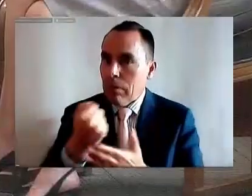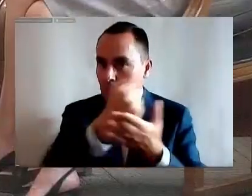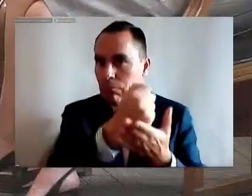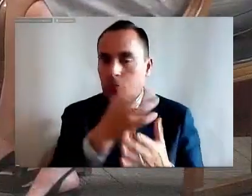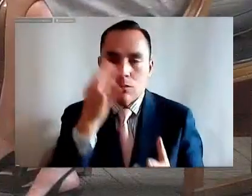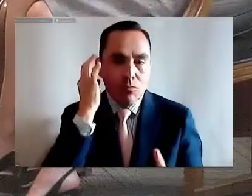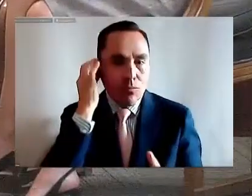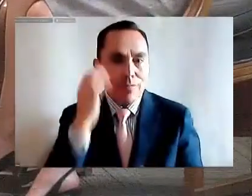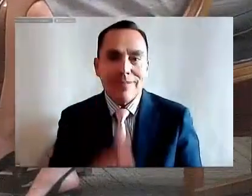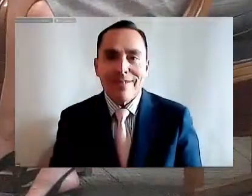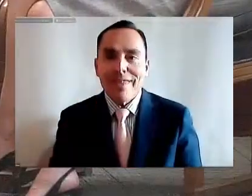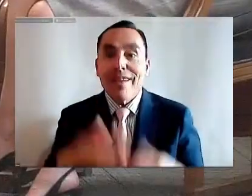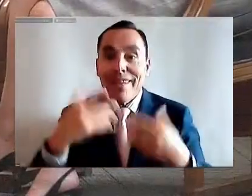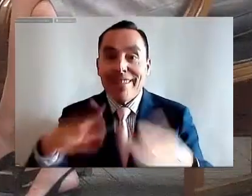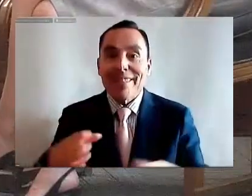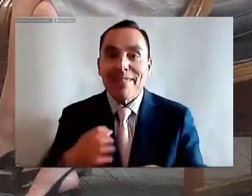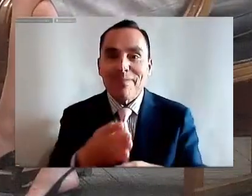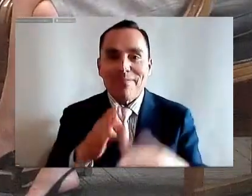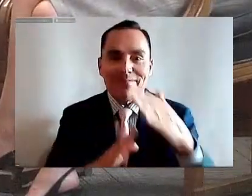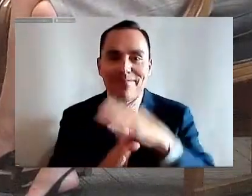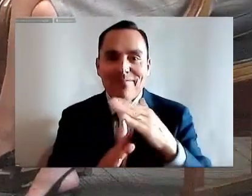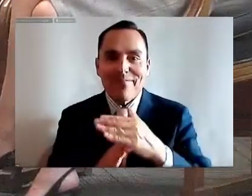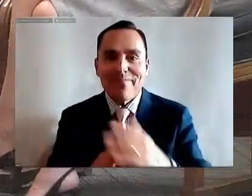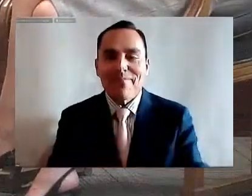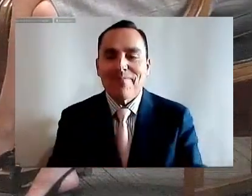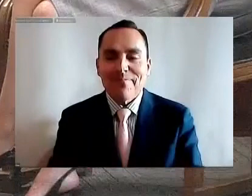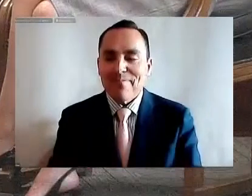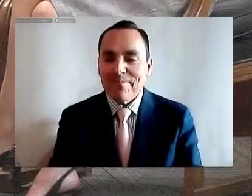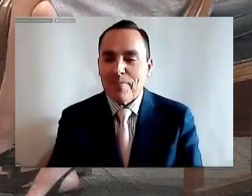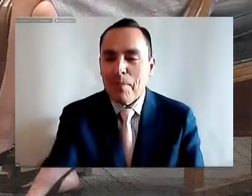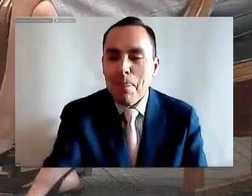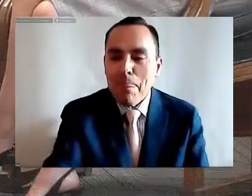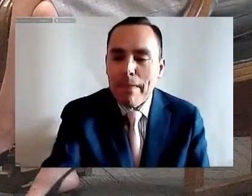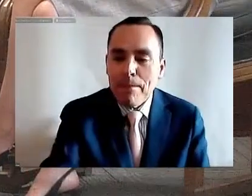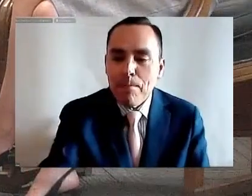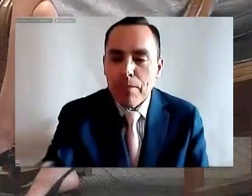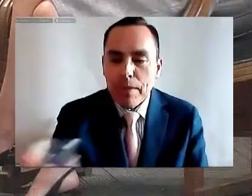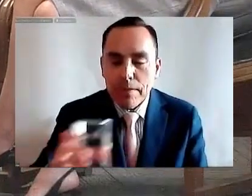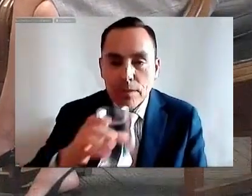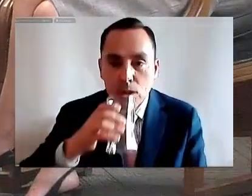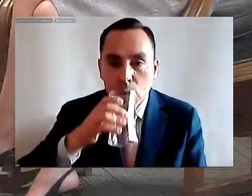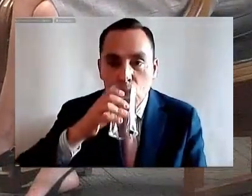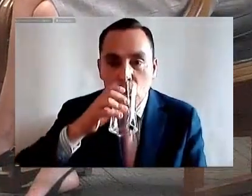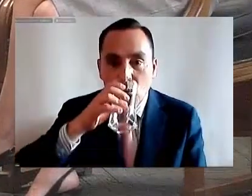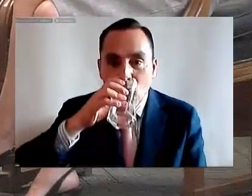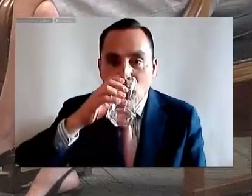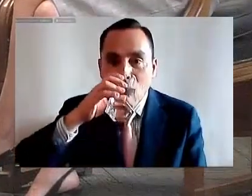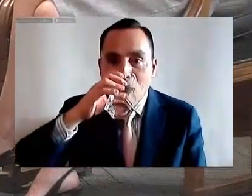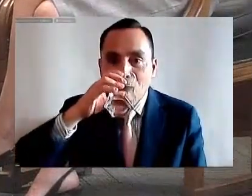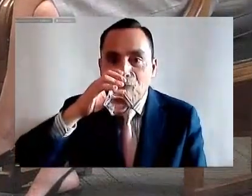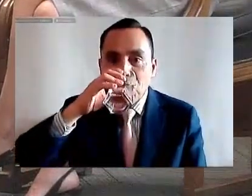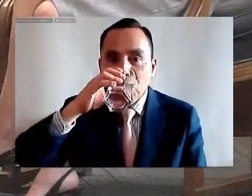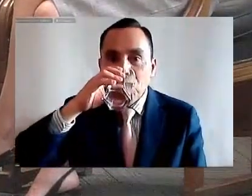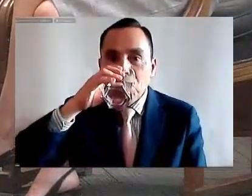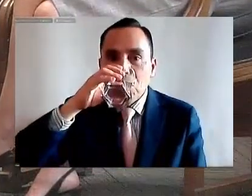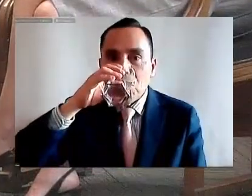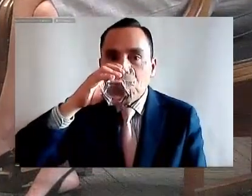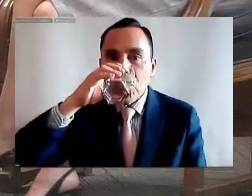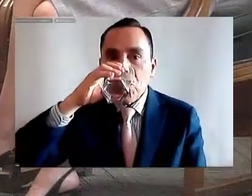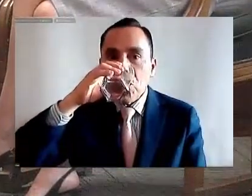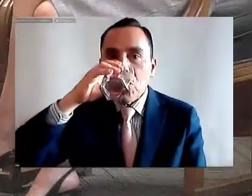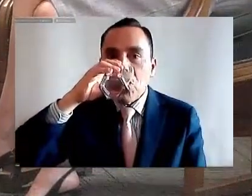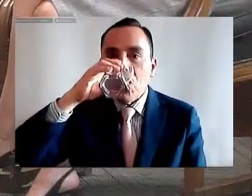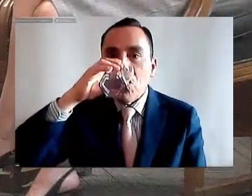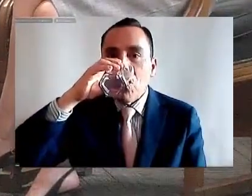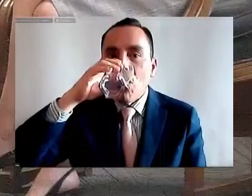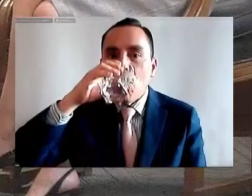sí. Bueno, la pregunta, lo que acaba de decir Agnes, nos permite de alguna manera entrar en el tercer tema.